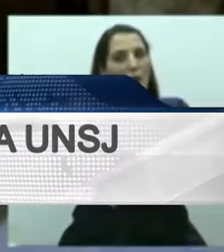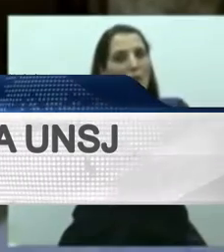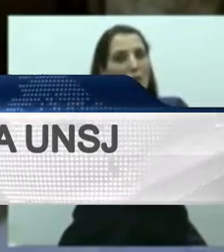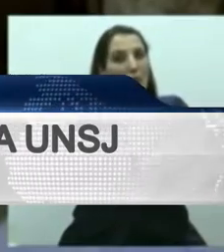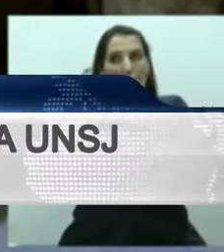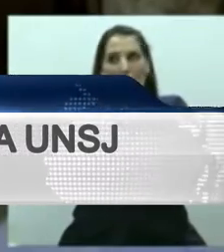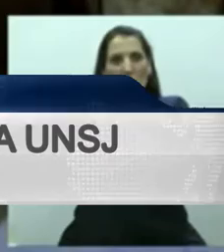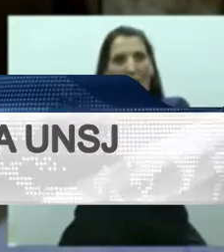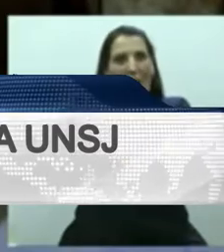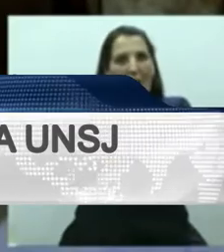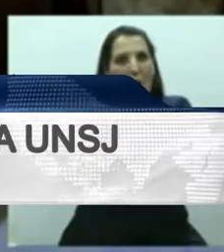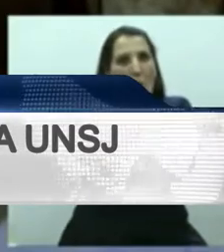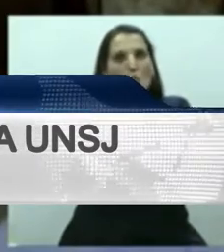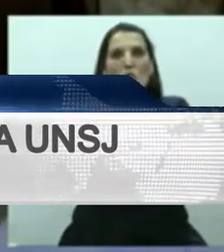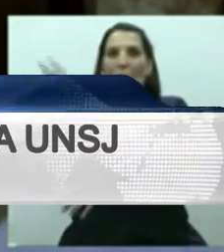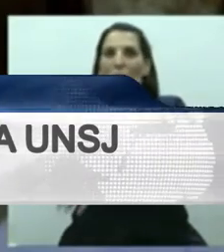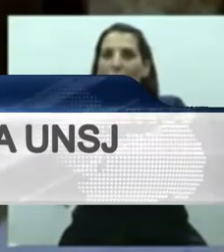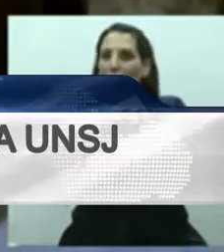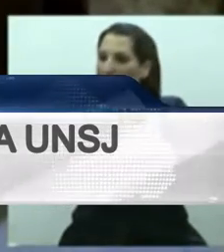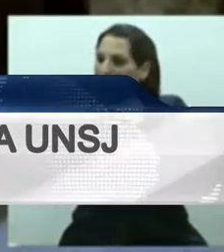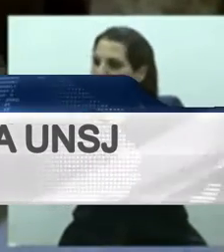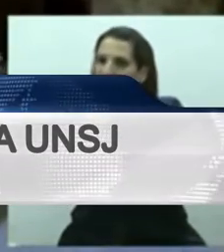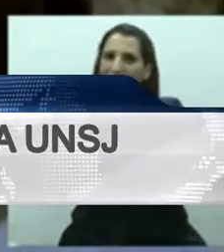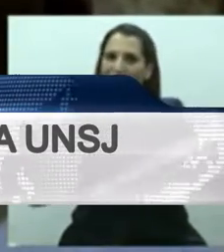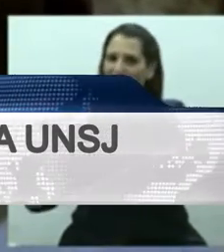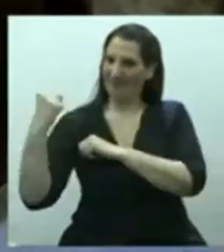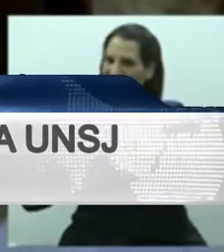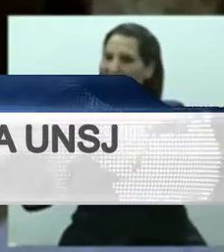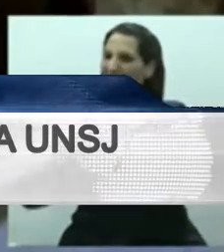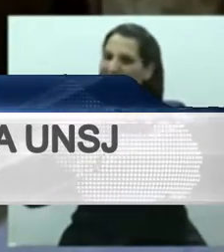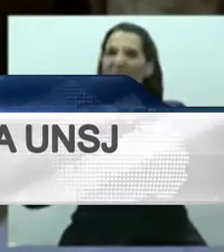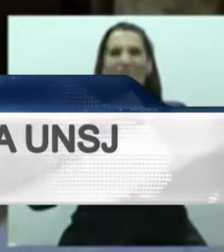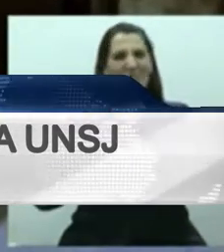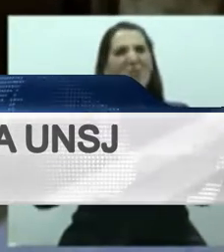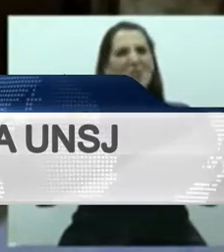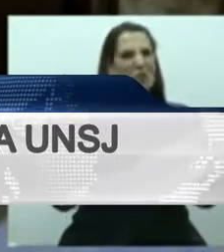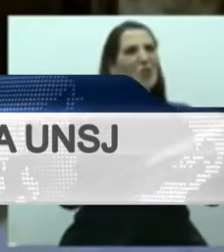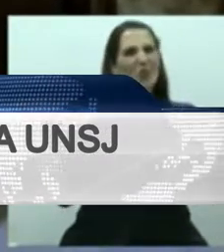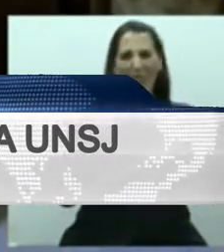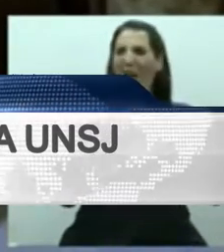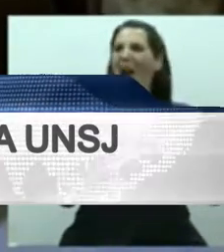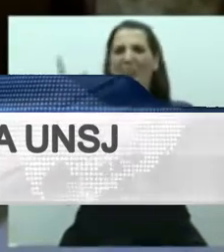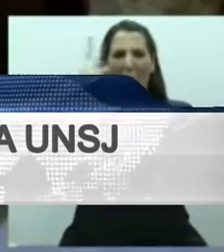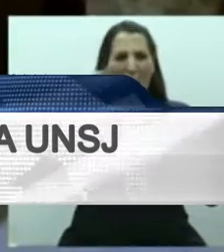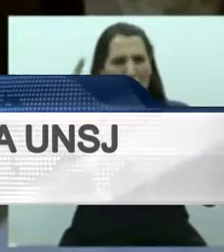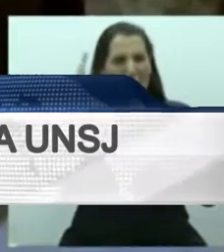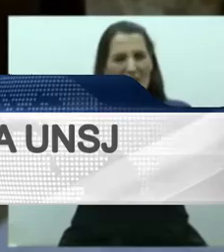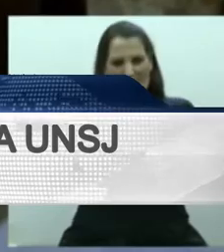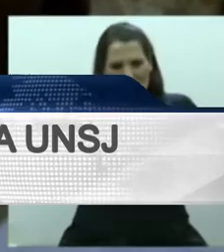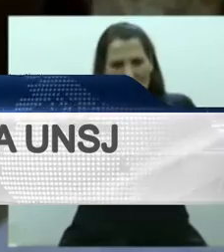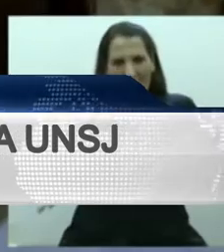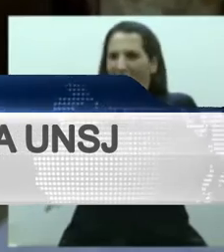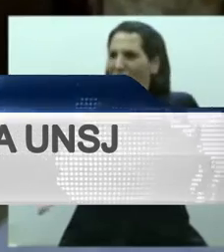que siempre la ha caracterizado, y hay mucha gente que ha entregado su vida y que está entregando su vida a la universidad. Sí. Yo vengo de ahí, sé